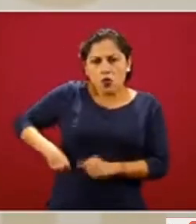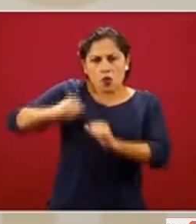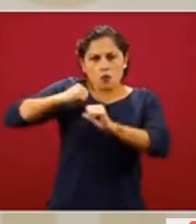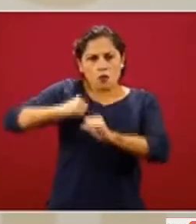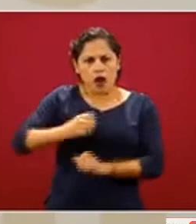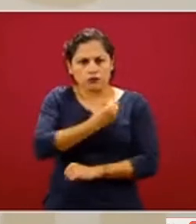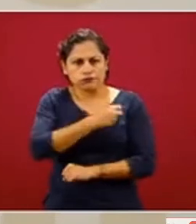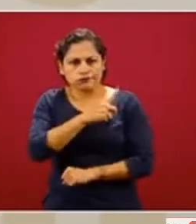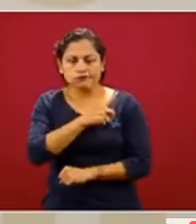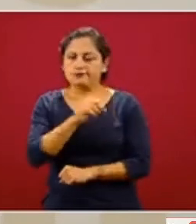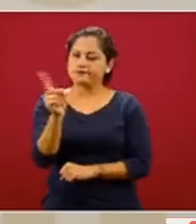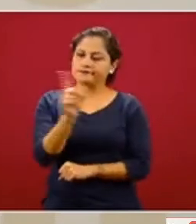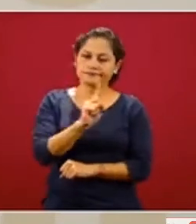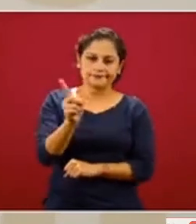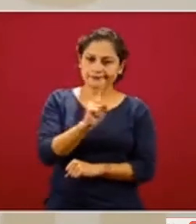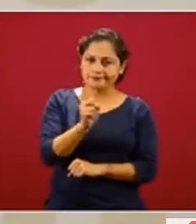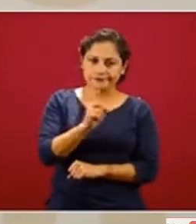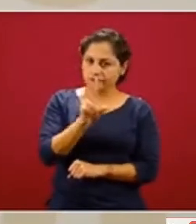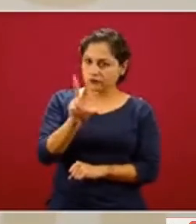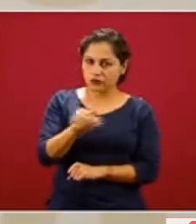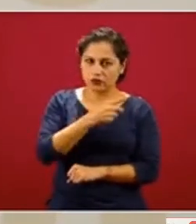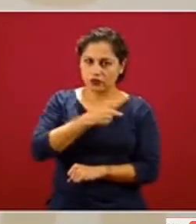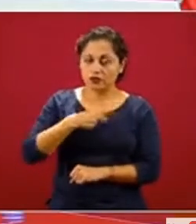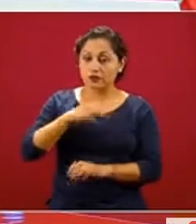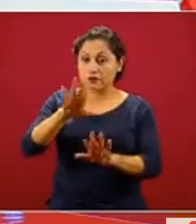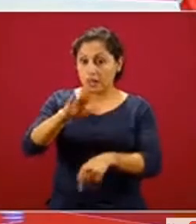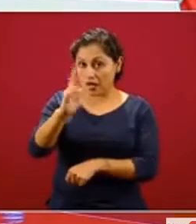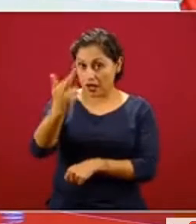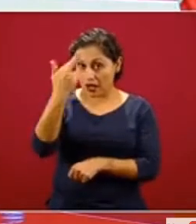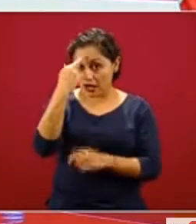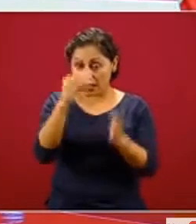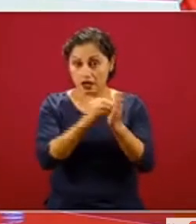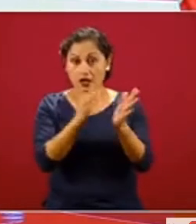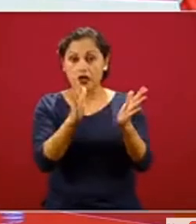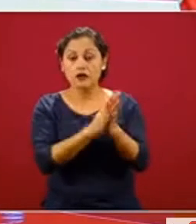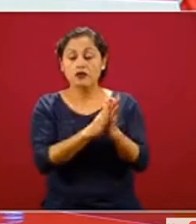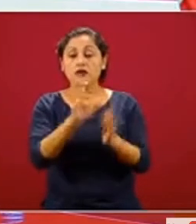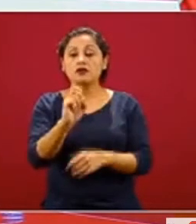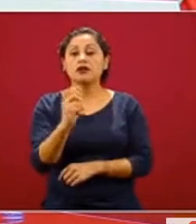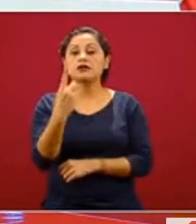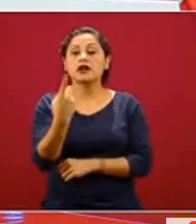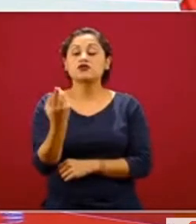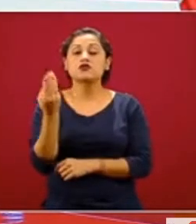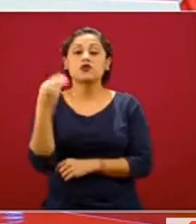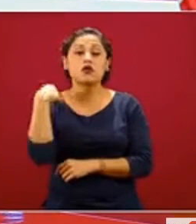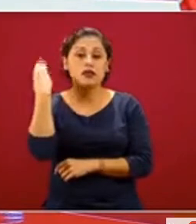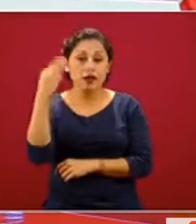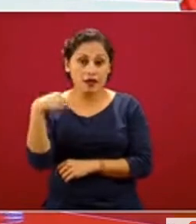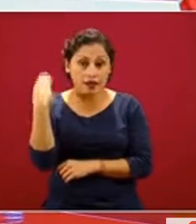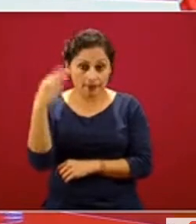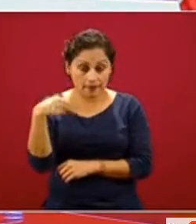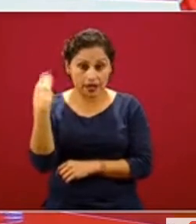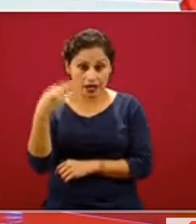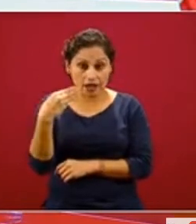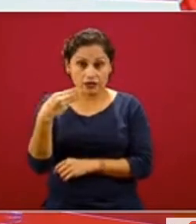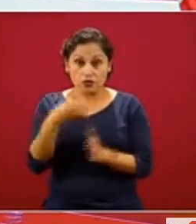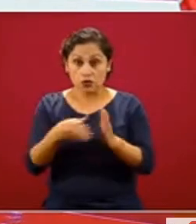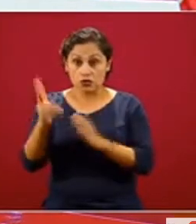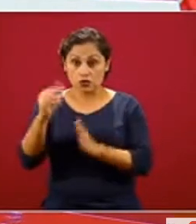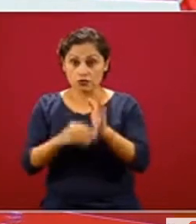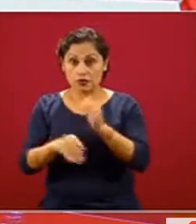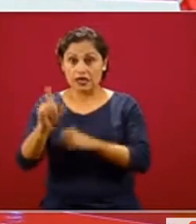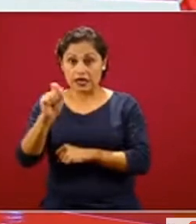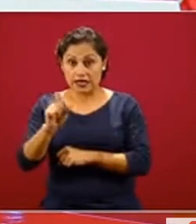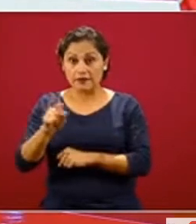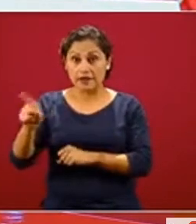recuerdo que en el acuerdo del secretario de Salud, publicado el 31 de marzo de este año, donde se